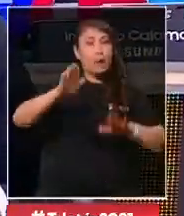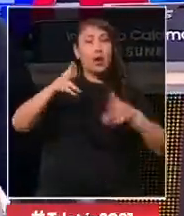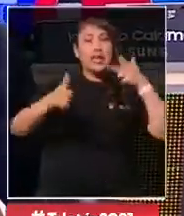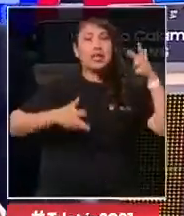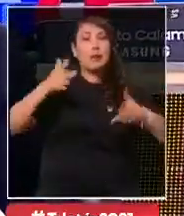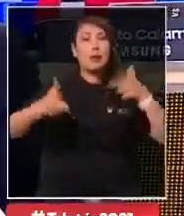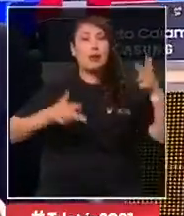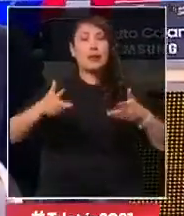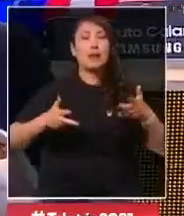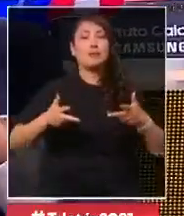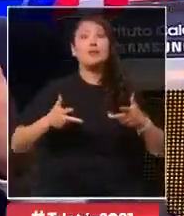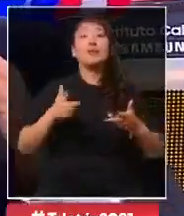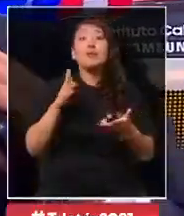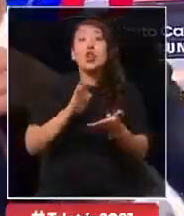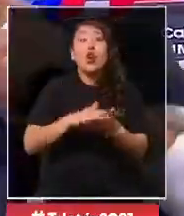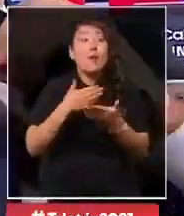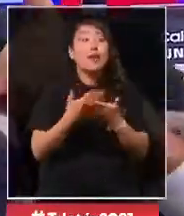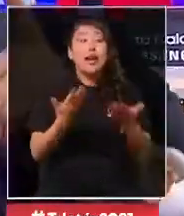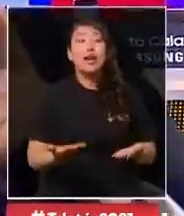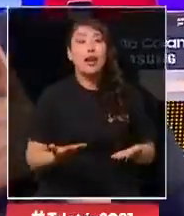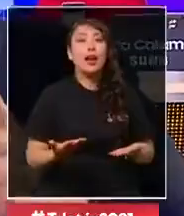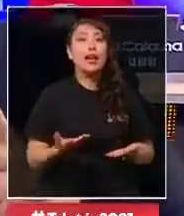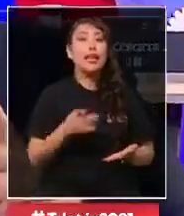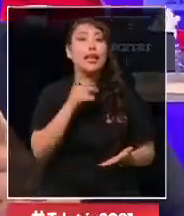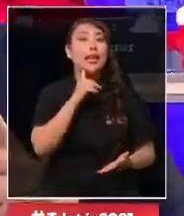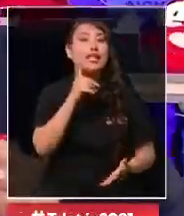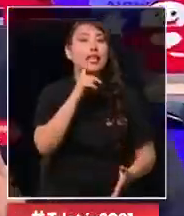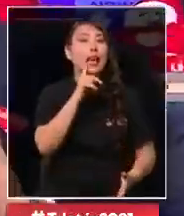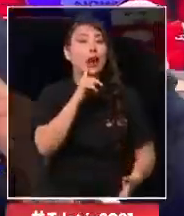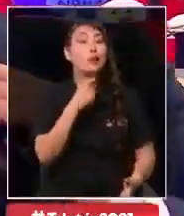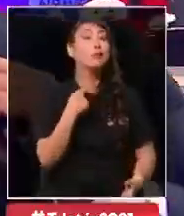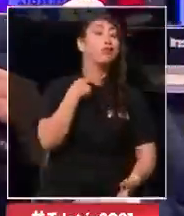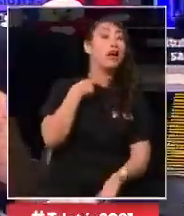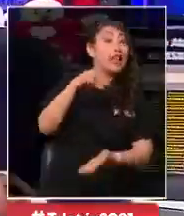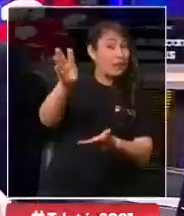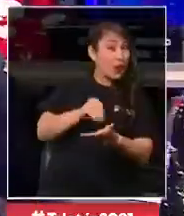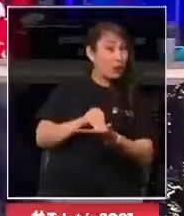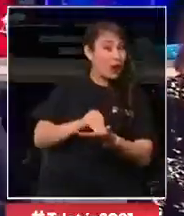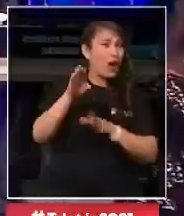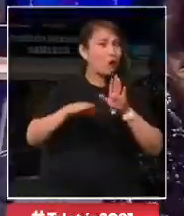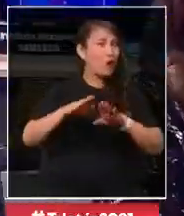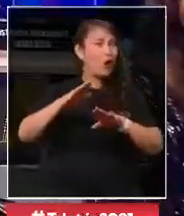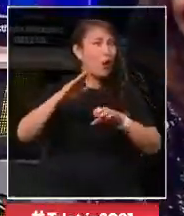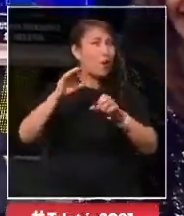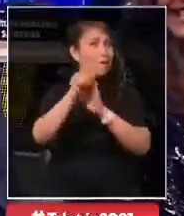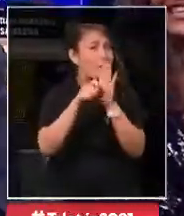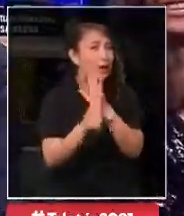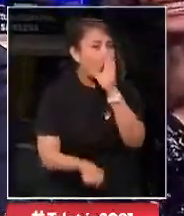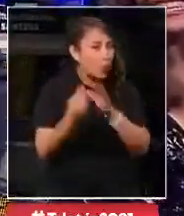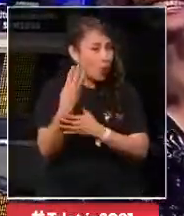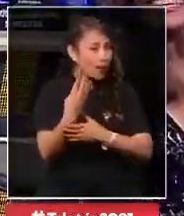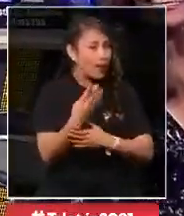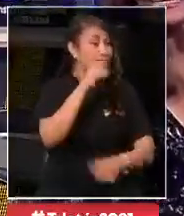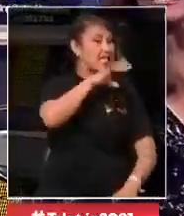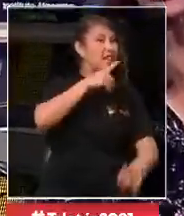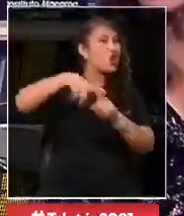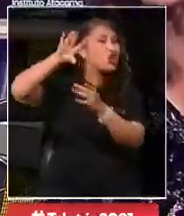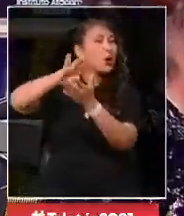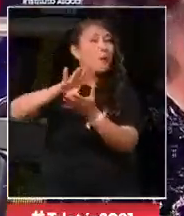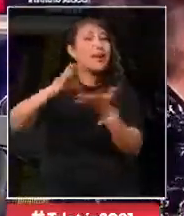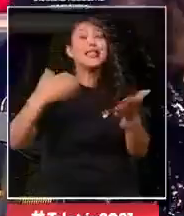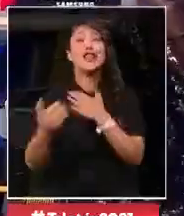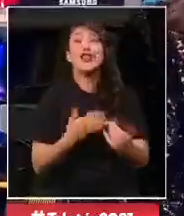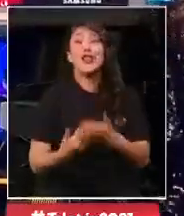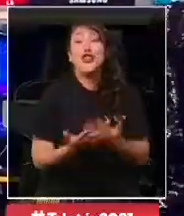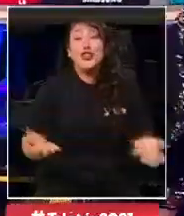¿Cómo vendrá? ¿Quién será, comillas, la víctima? ¿Tendrá una nueva película? ¿Será chileno? ¿Será internacional? ¿Sí? ¿De